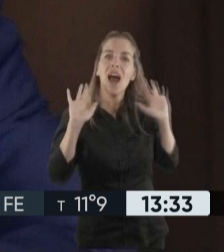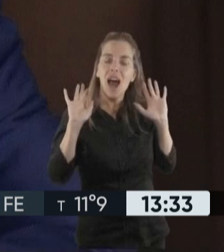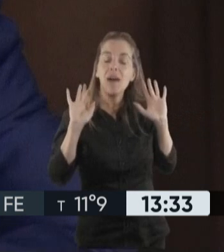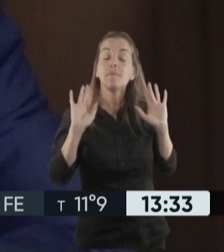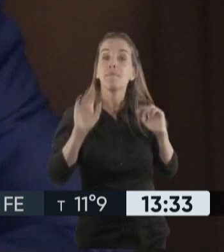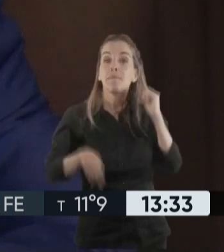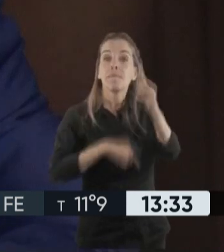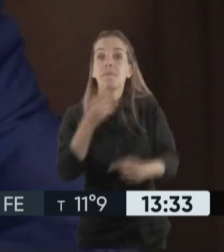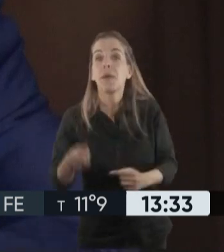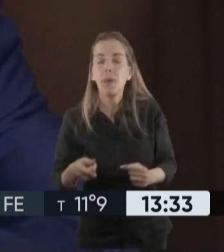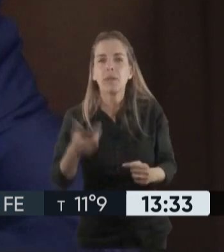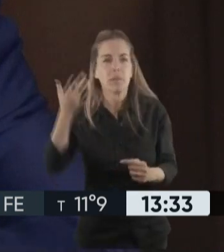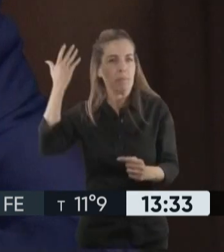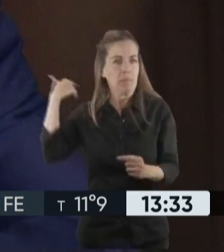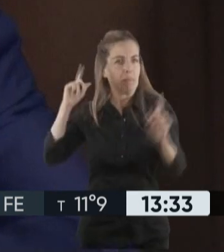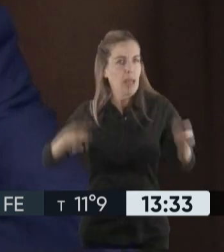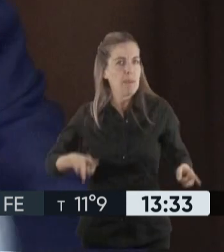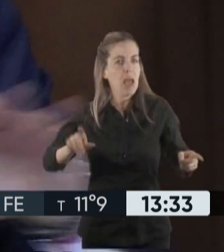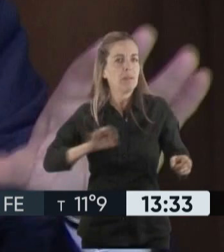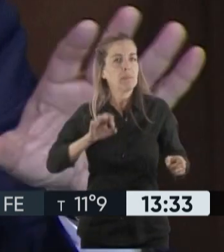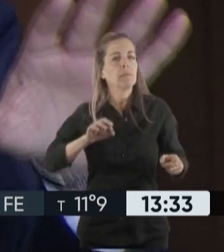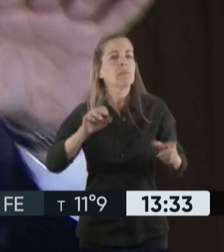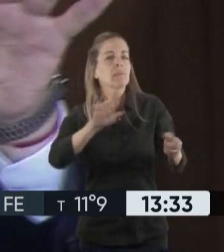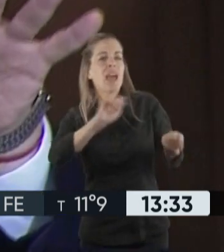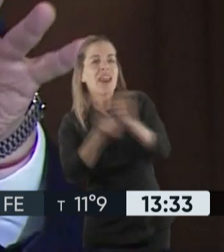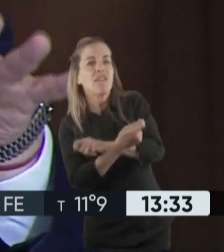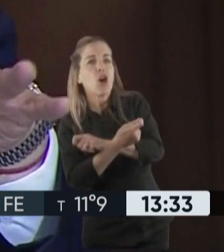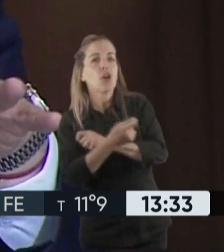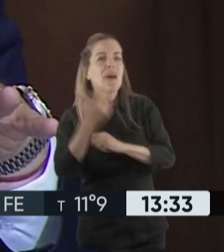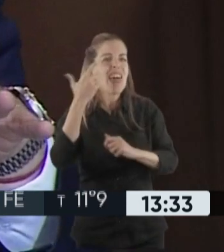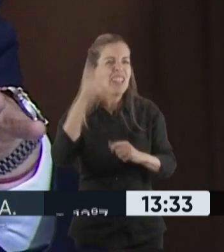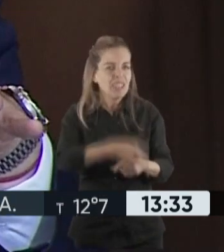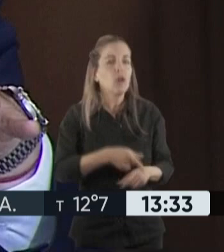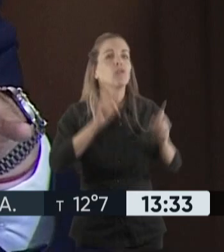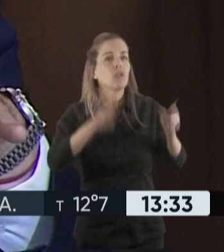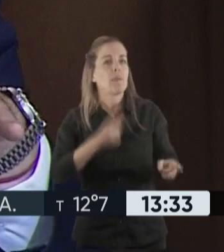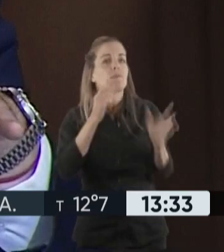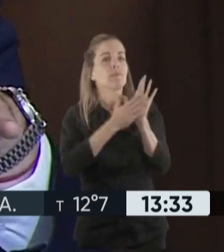Después, allá en la reforma del 18, garantizamos que las universidades